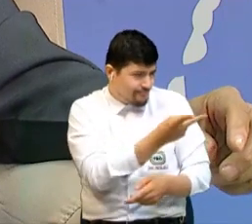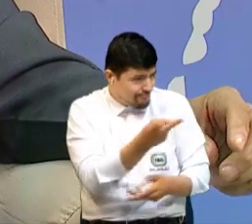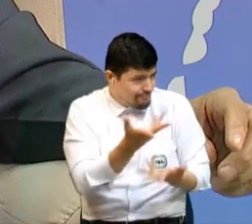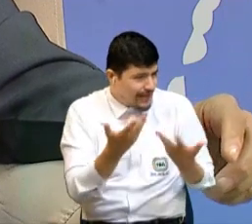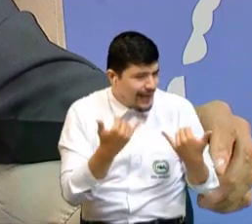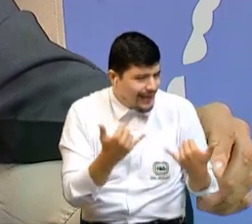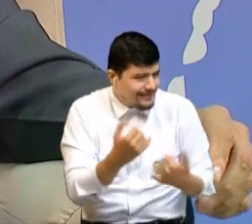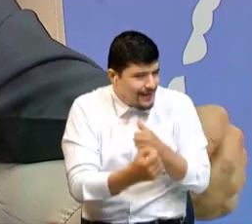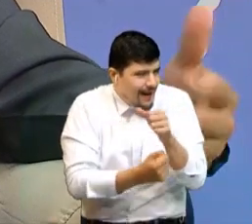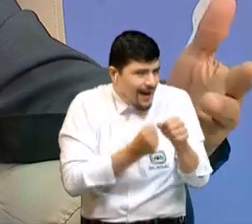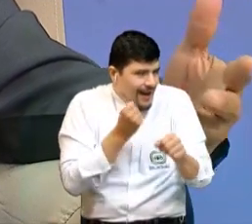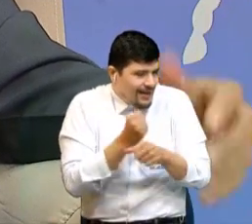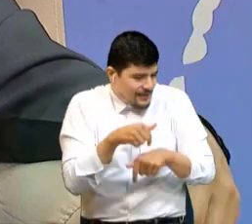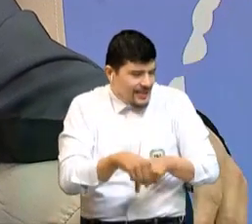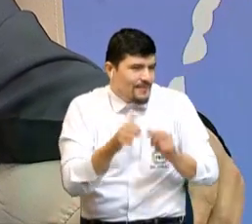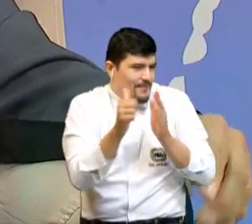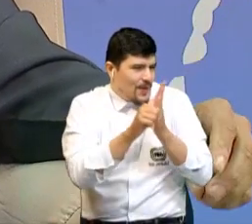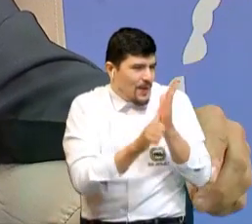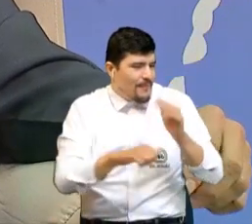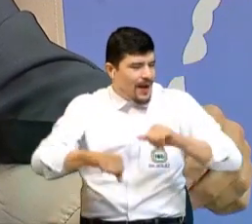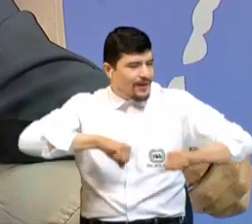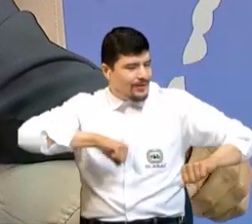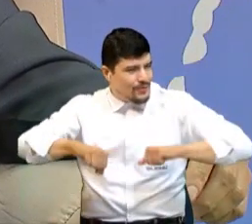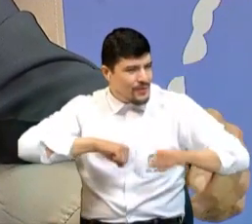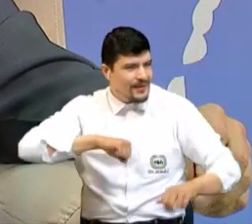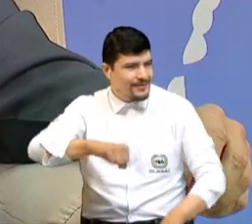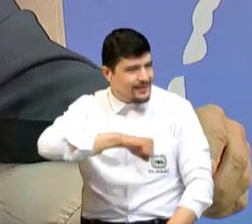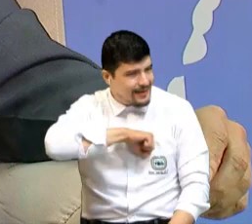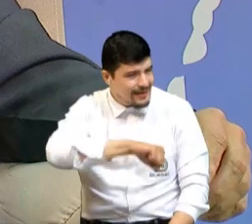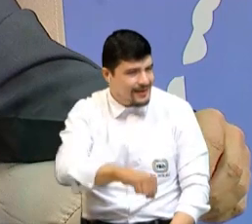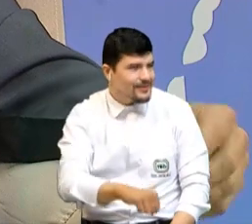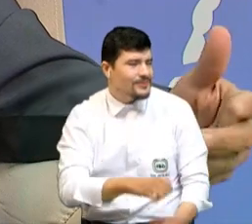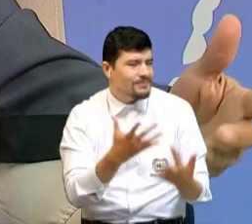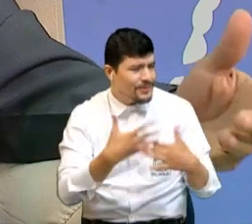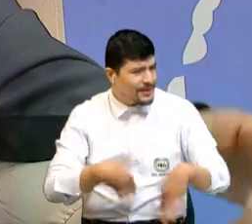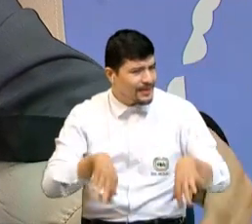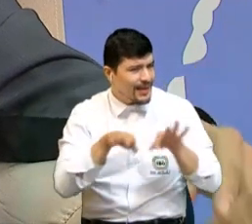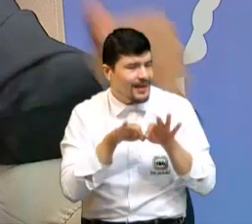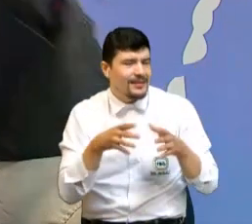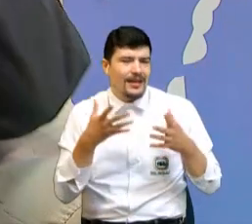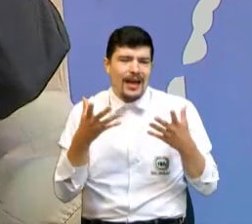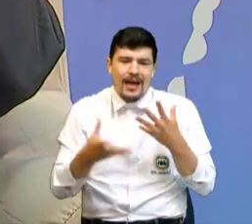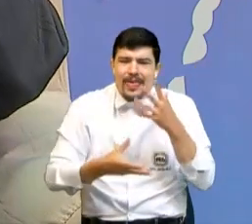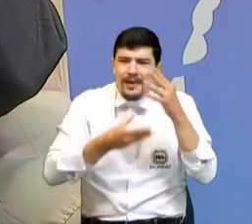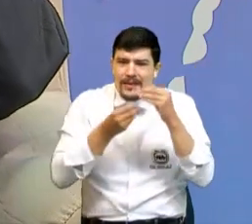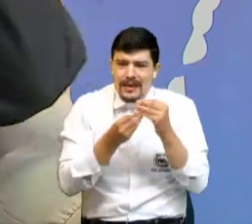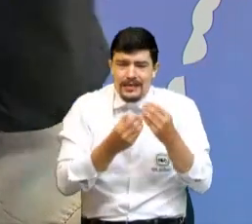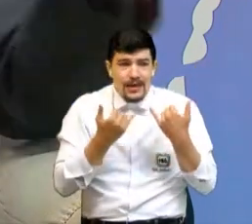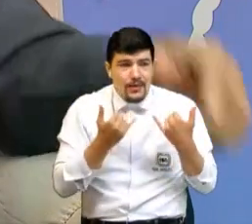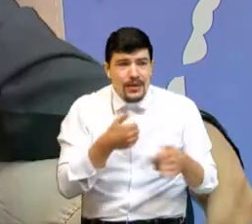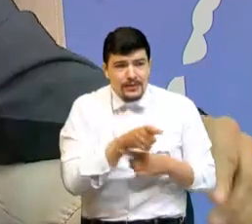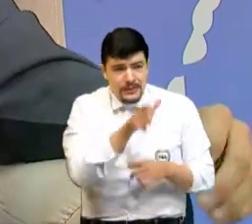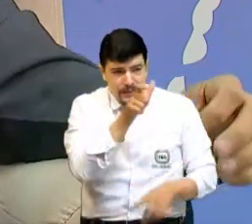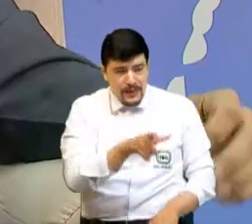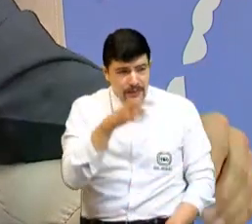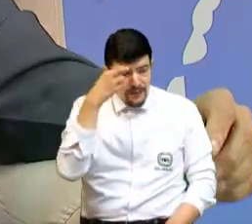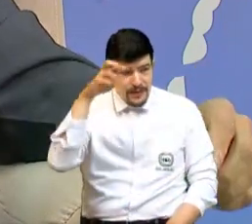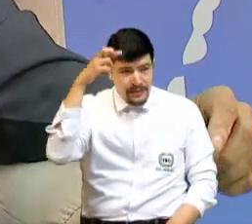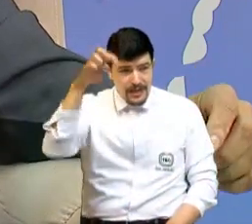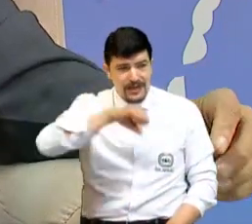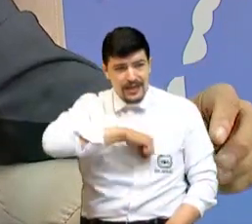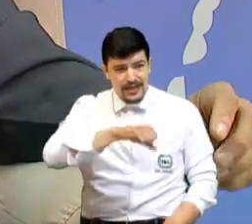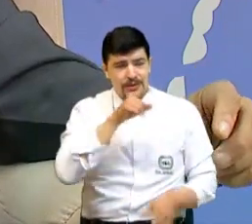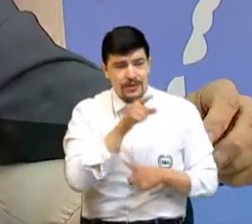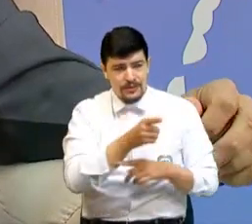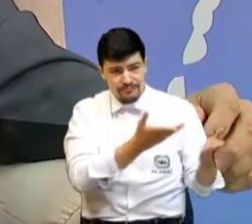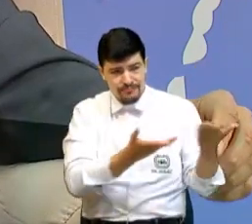haberlos acompañado este año en el prestigioso programa y que los aportes que hubiera podido dar este profesional del derecho hubiesen